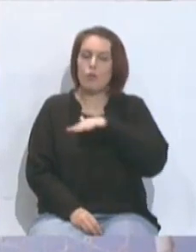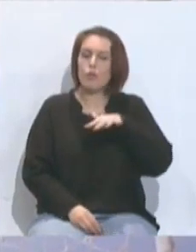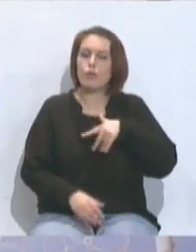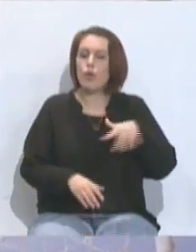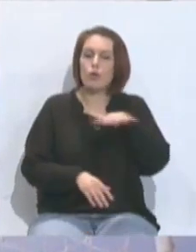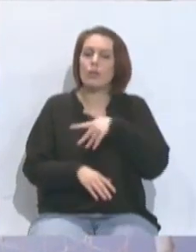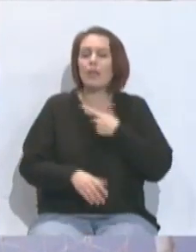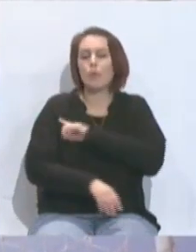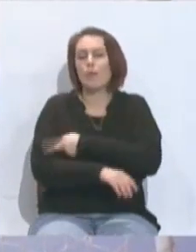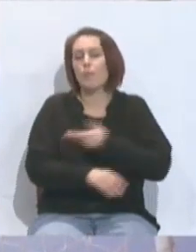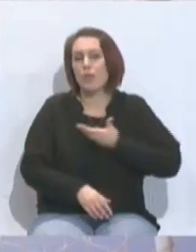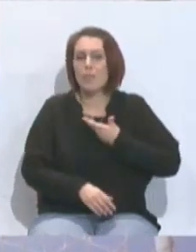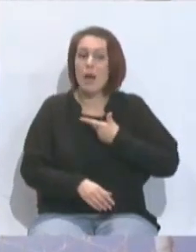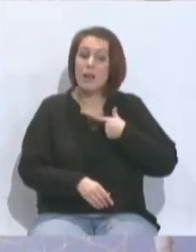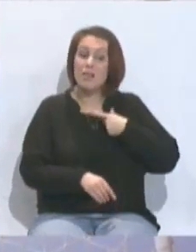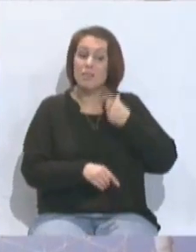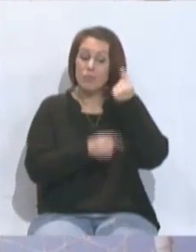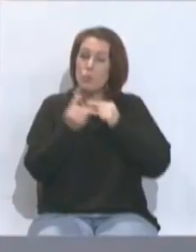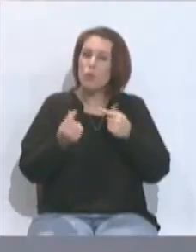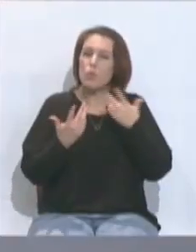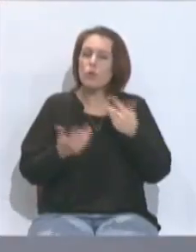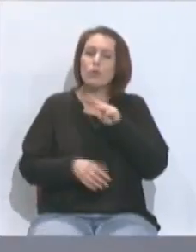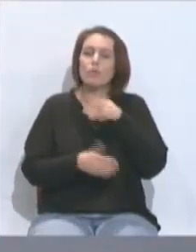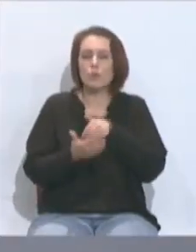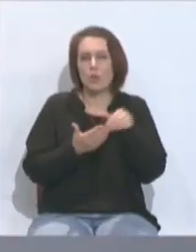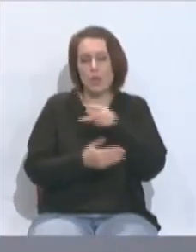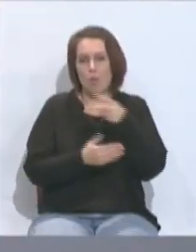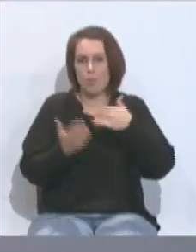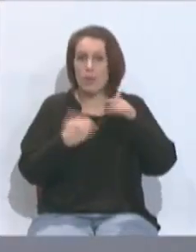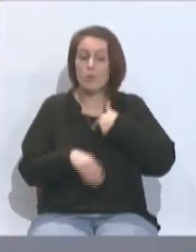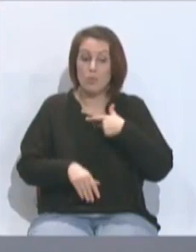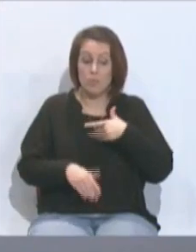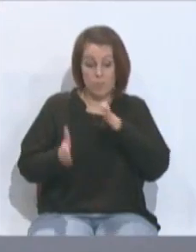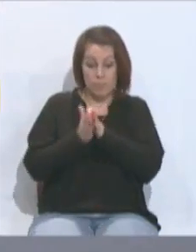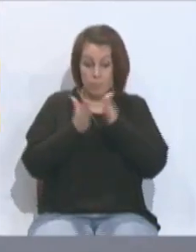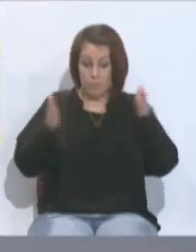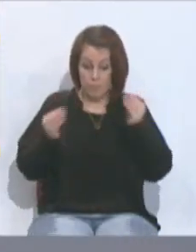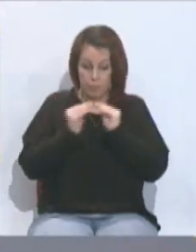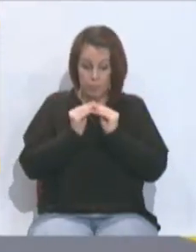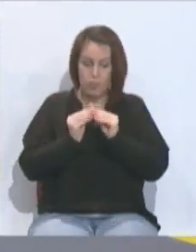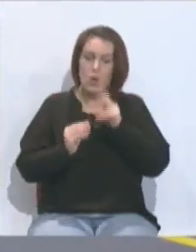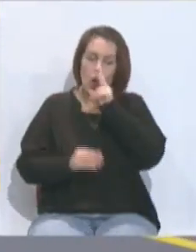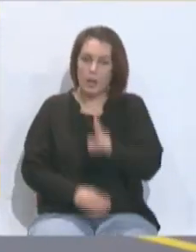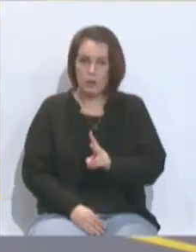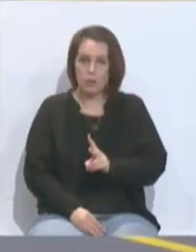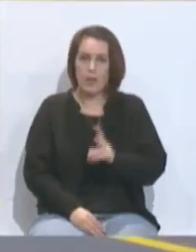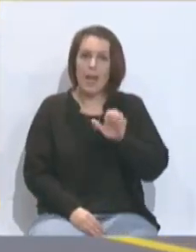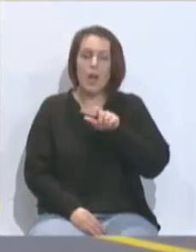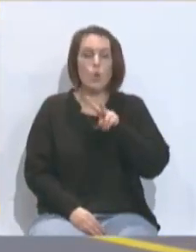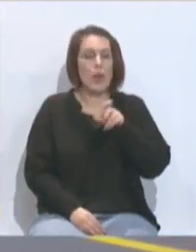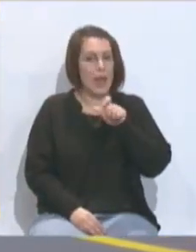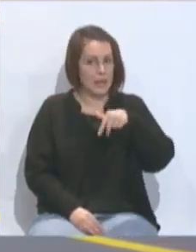instalaciones deportivas municipales por un importe superior a los 3 millones de euros y un periodo de ejecución de 2 años.